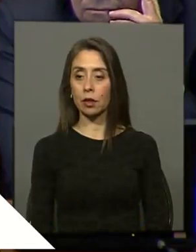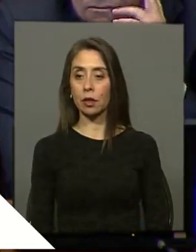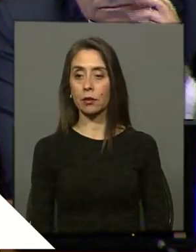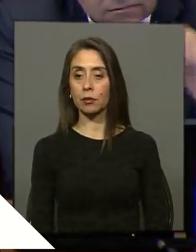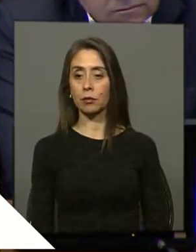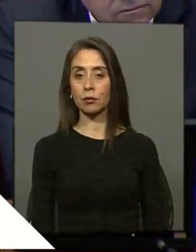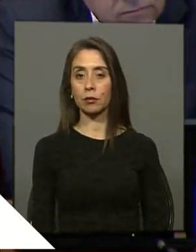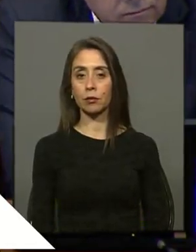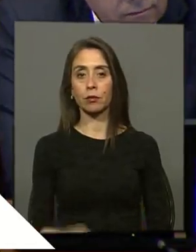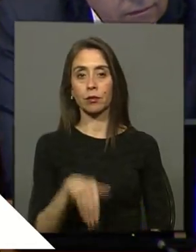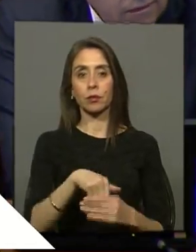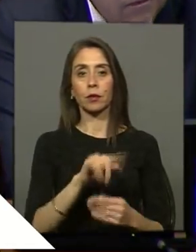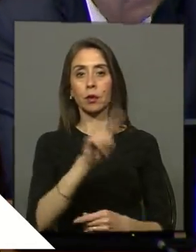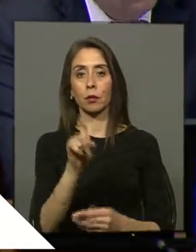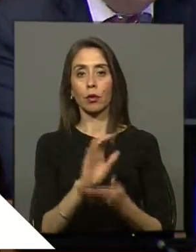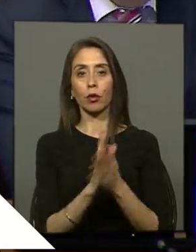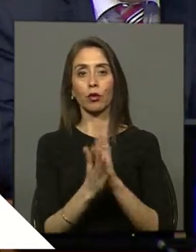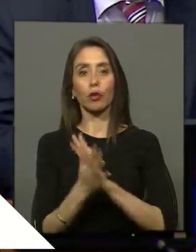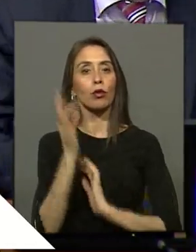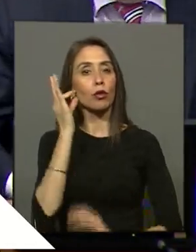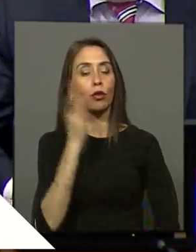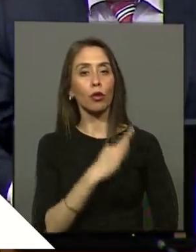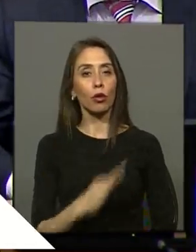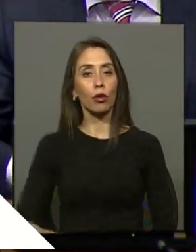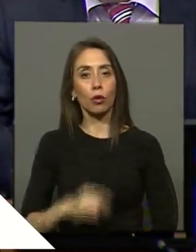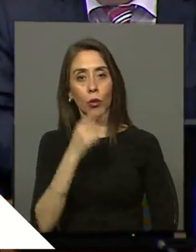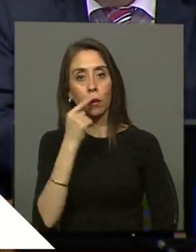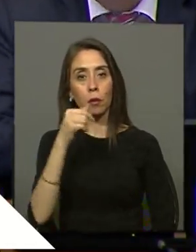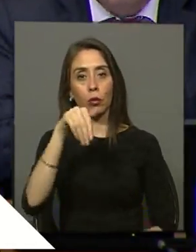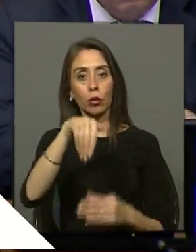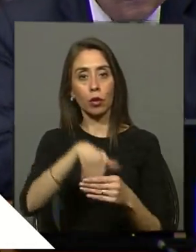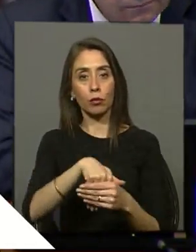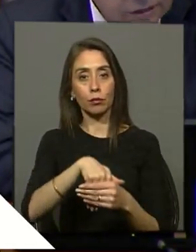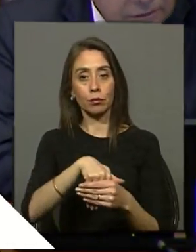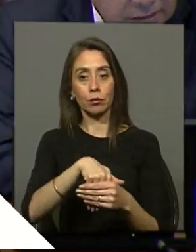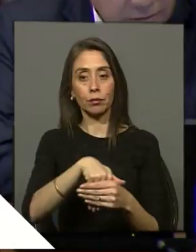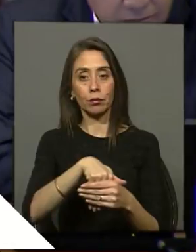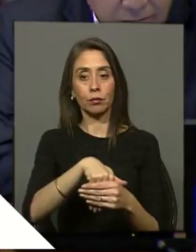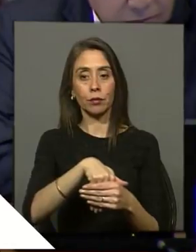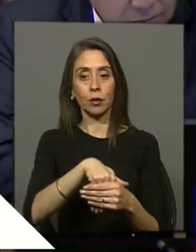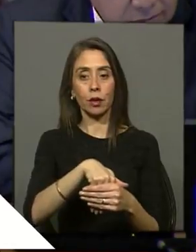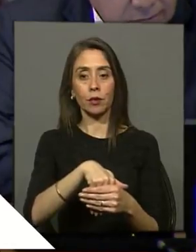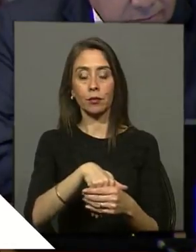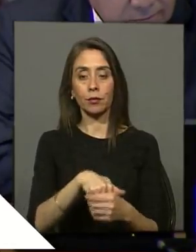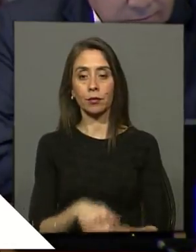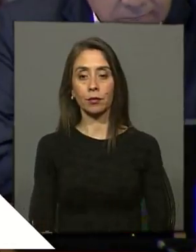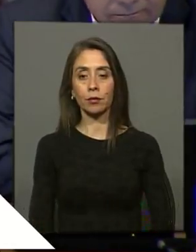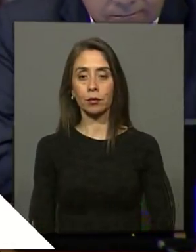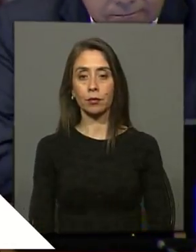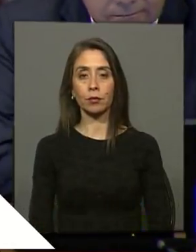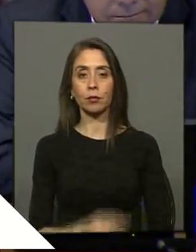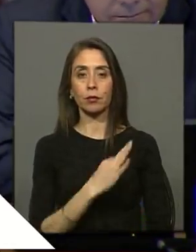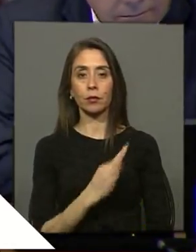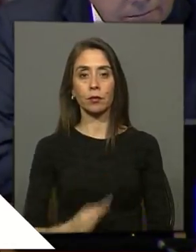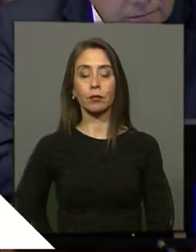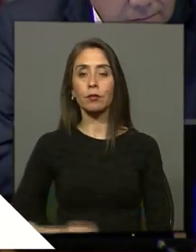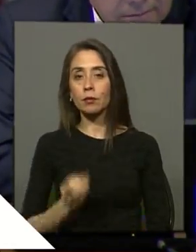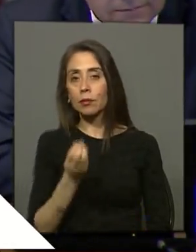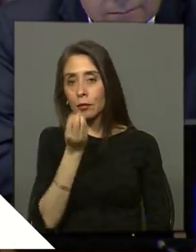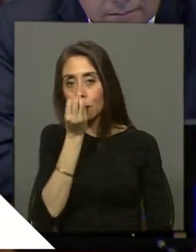han votado todas las diputadas y todos los diputados diputados Flores